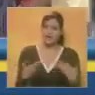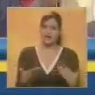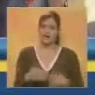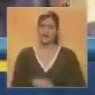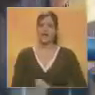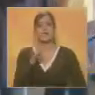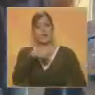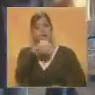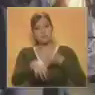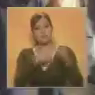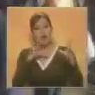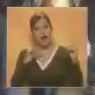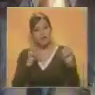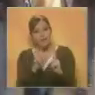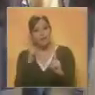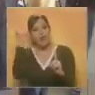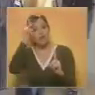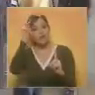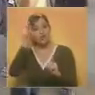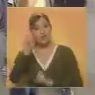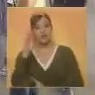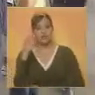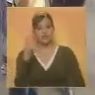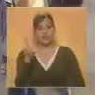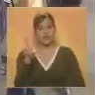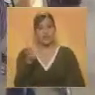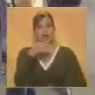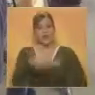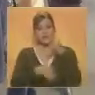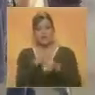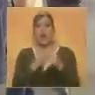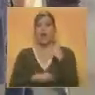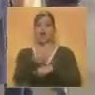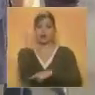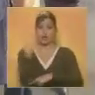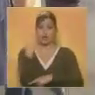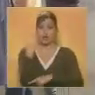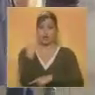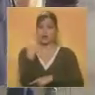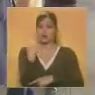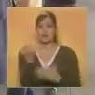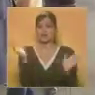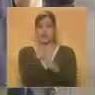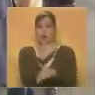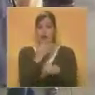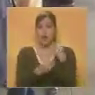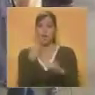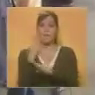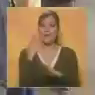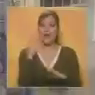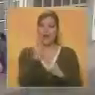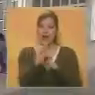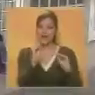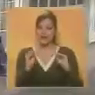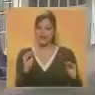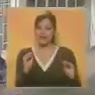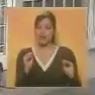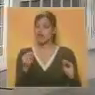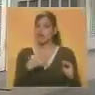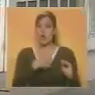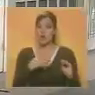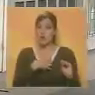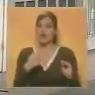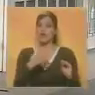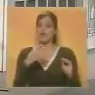pudimos conversar con varios profesores de la Universidad Central de Venezuela que aseguran que desde ayer quedaba sin efecto el paro convocado y no pudieron